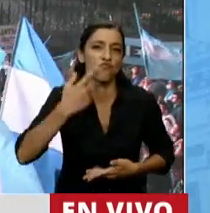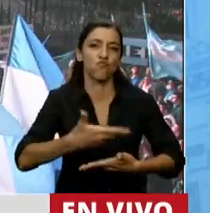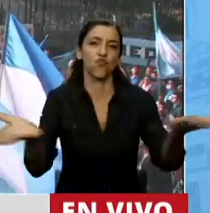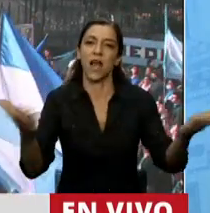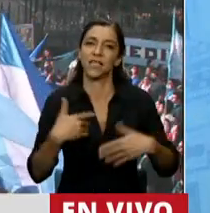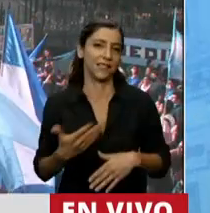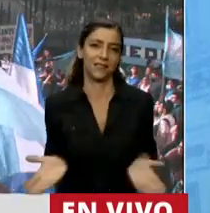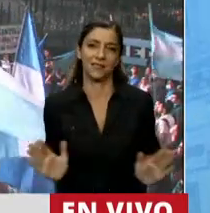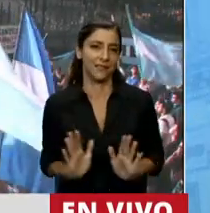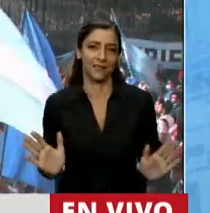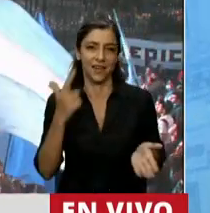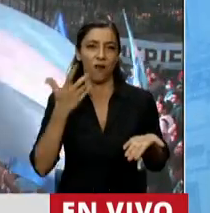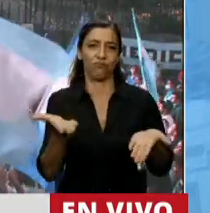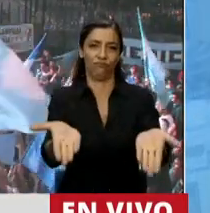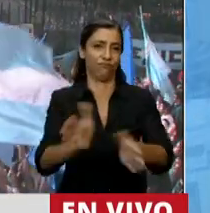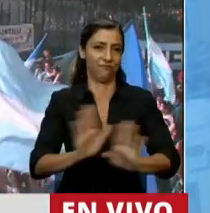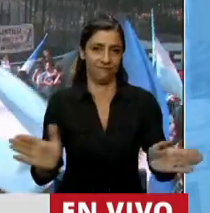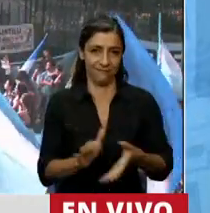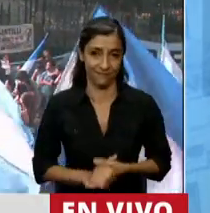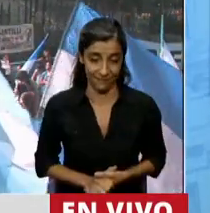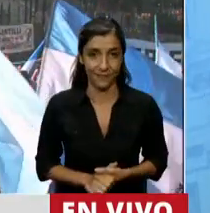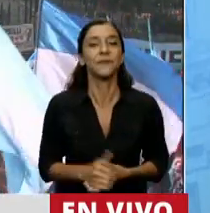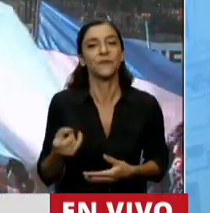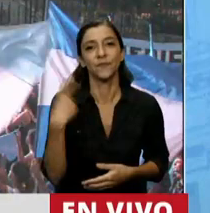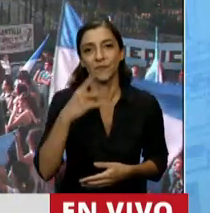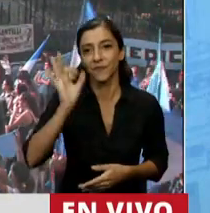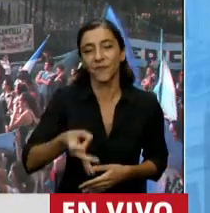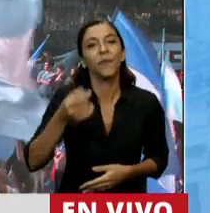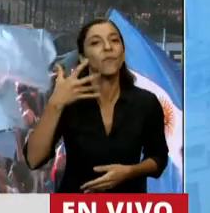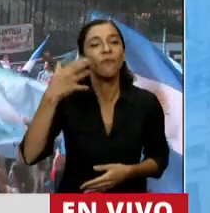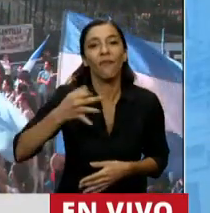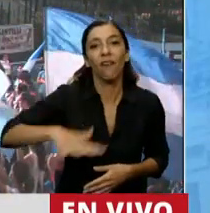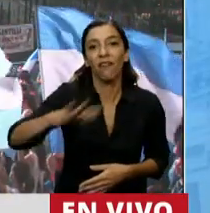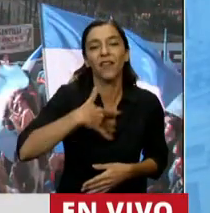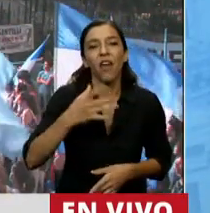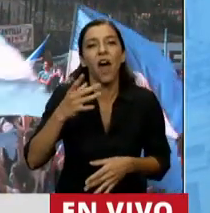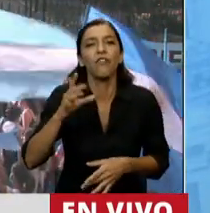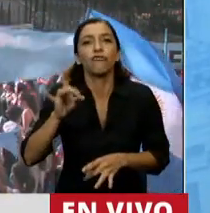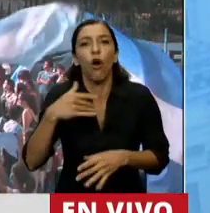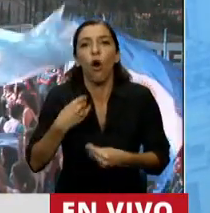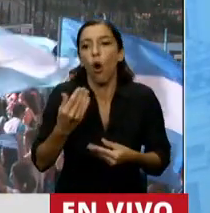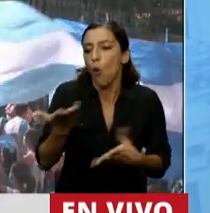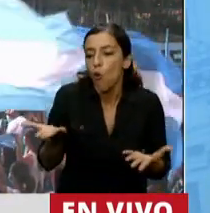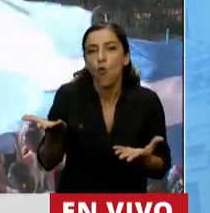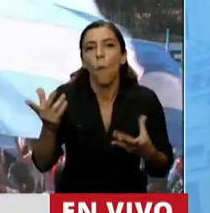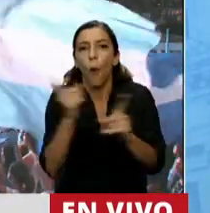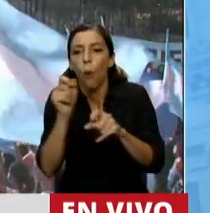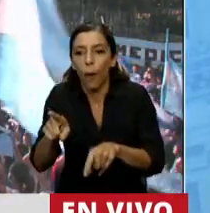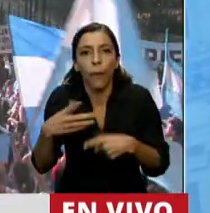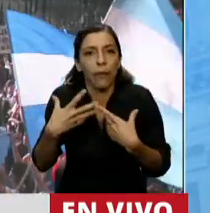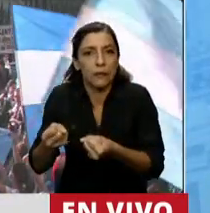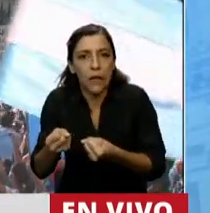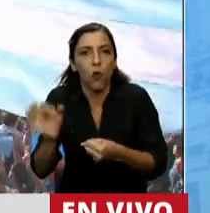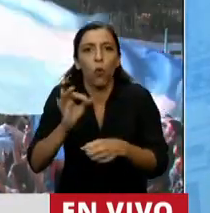estamos enfrentando no solo es un problema del funcionamiento del sistema sanitario y del acceso a la salud, sino que también es,